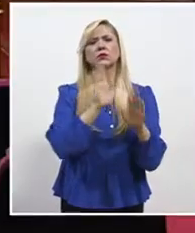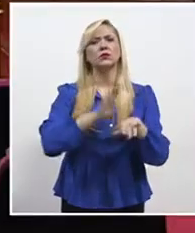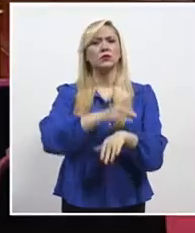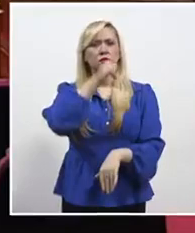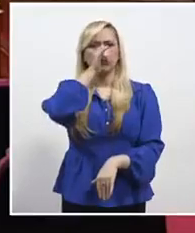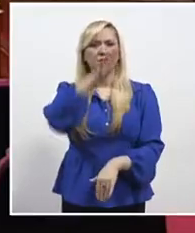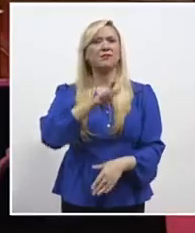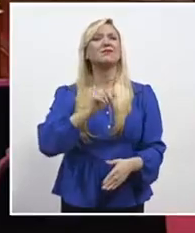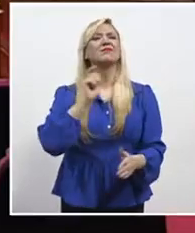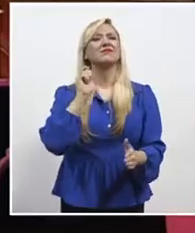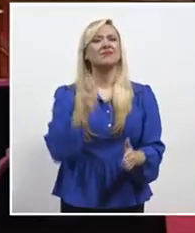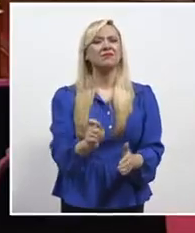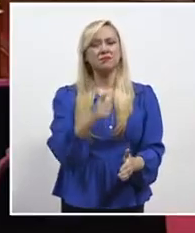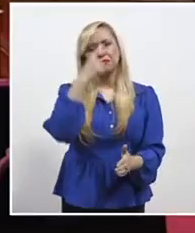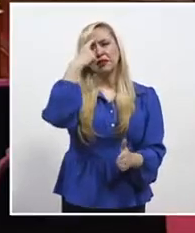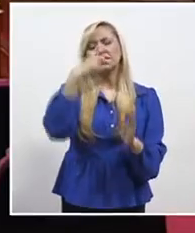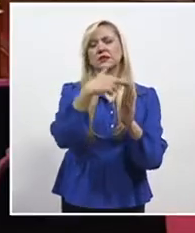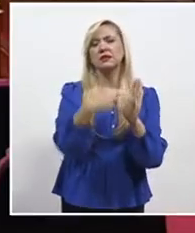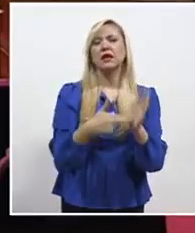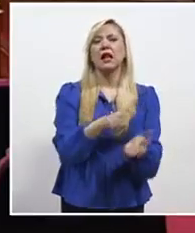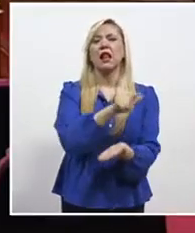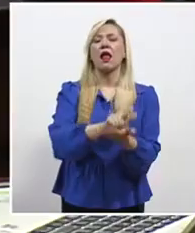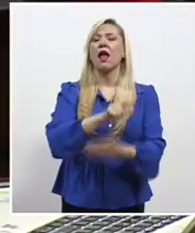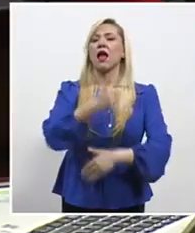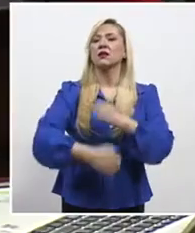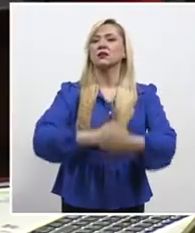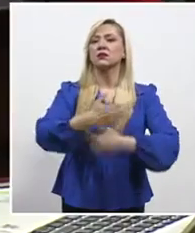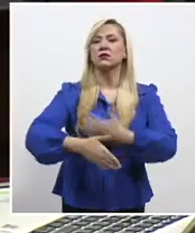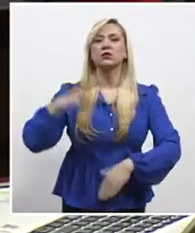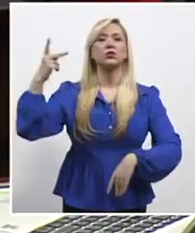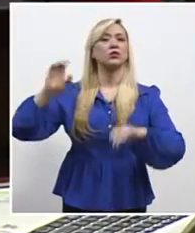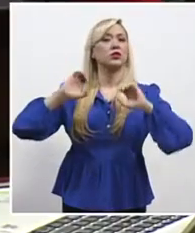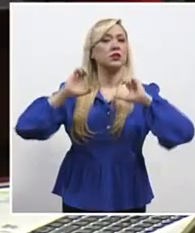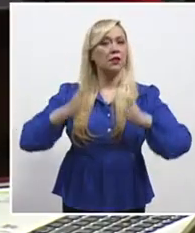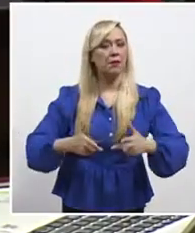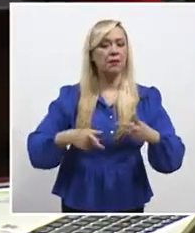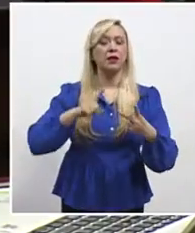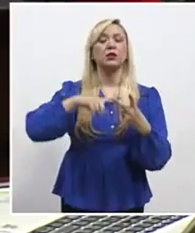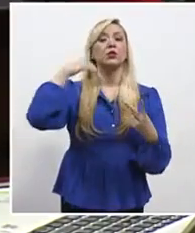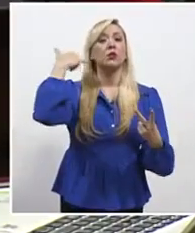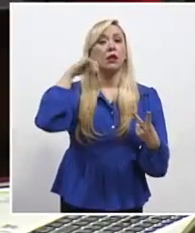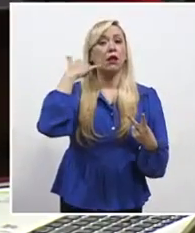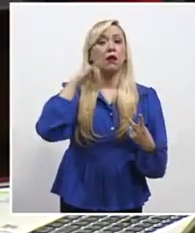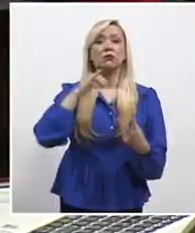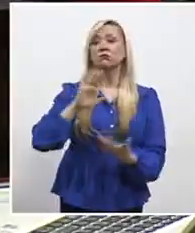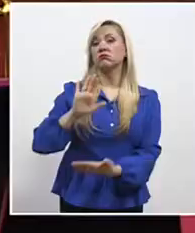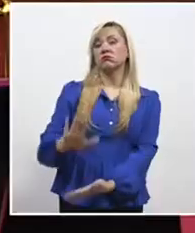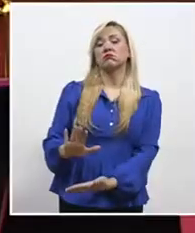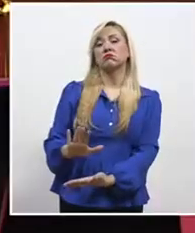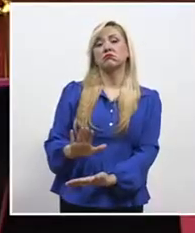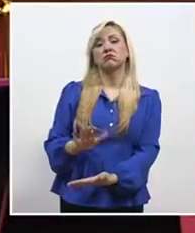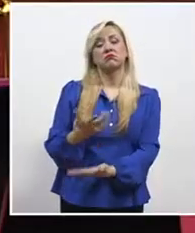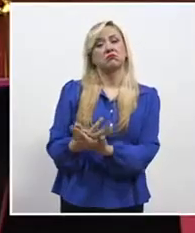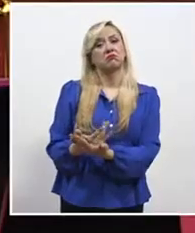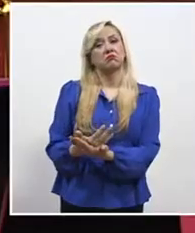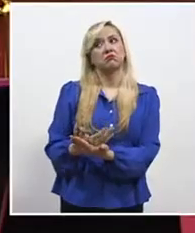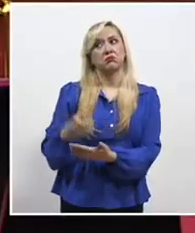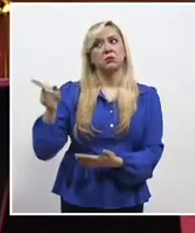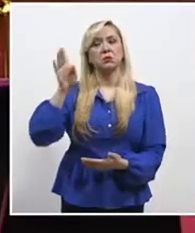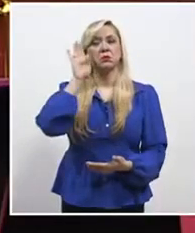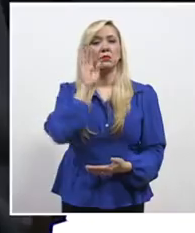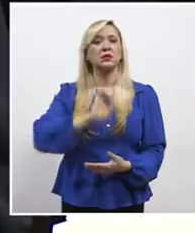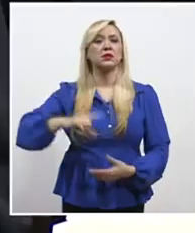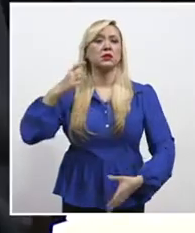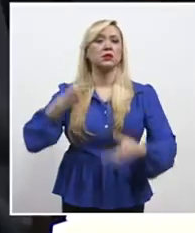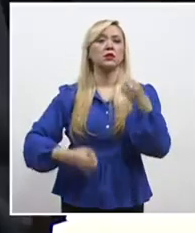diversas disposiciones de las leyes de archivos de Chiapas y de Yucatán, quedaron en lista por petición del ministro ponente